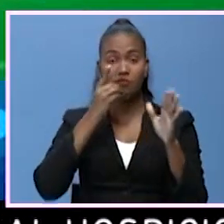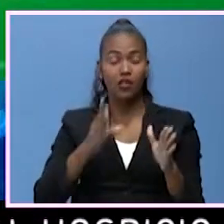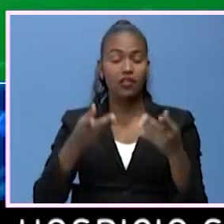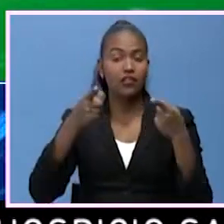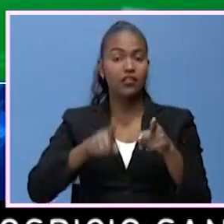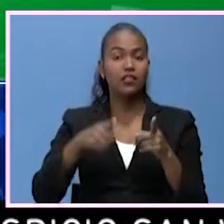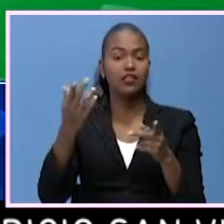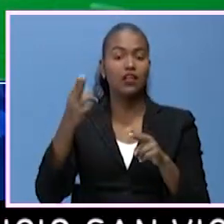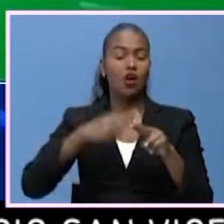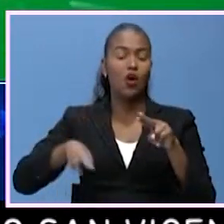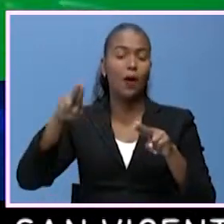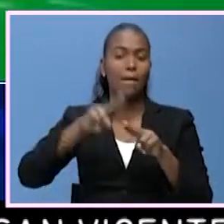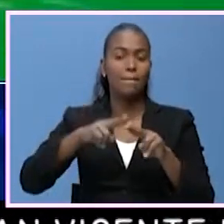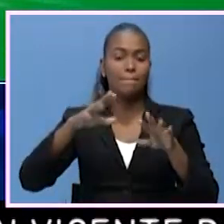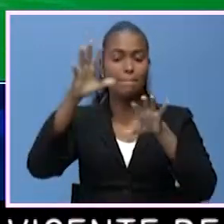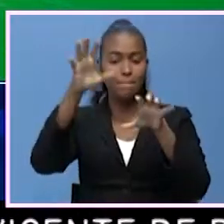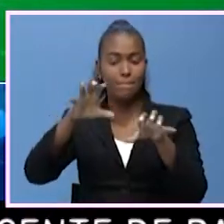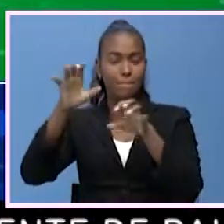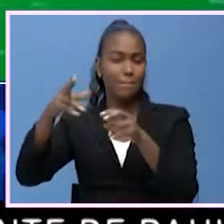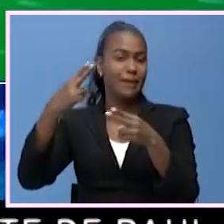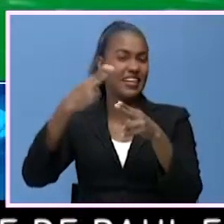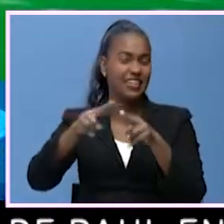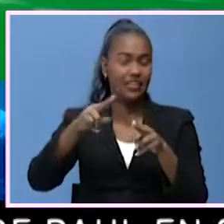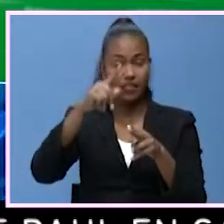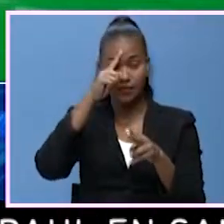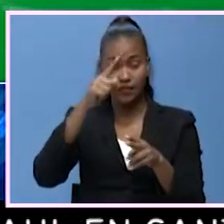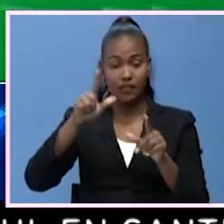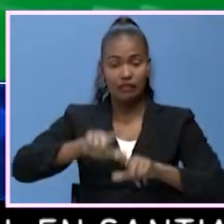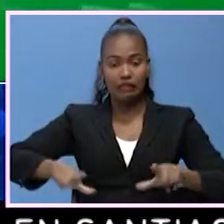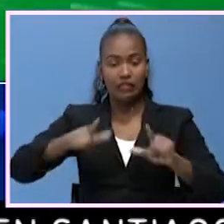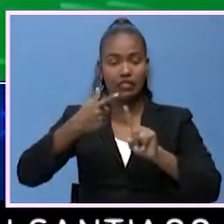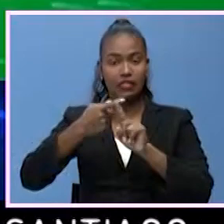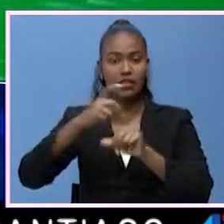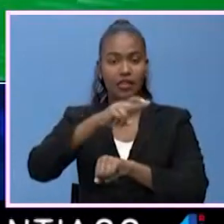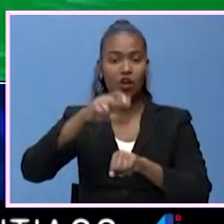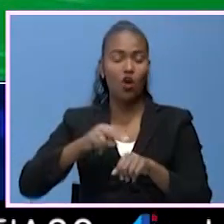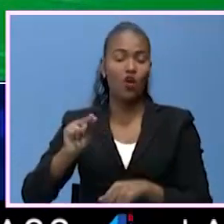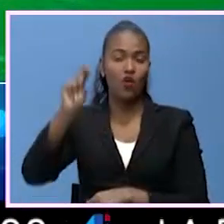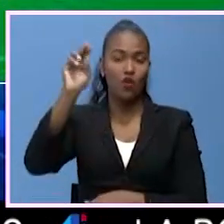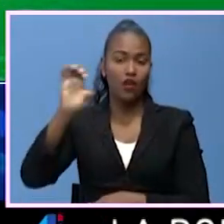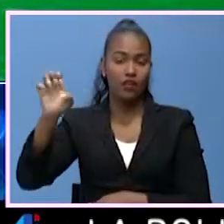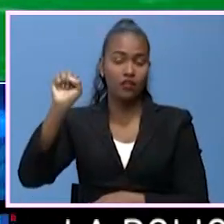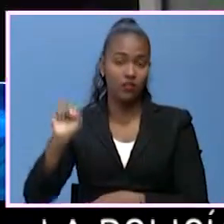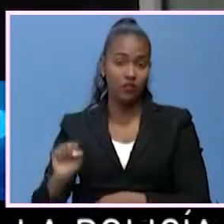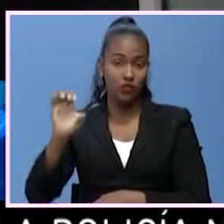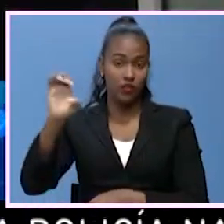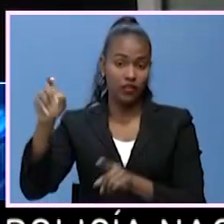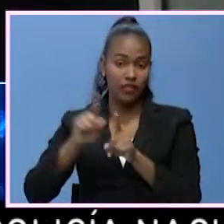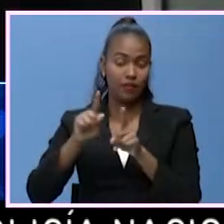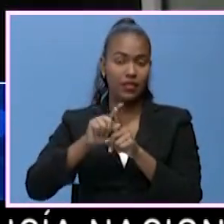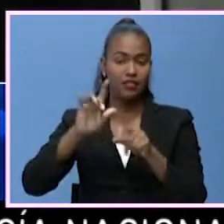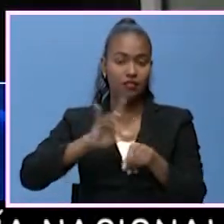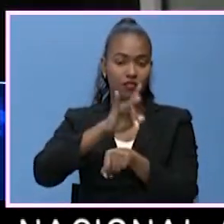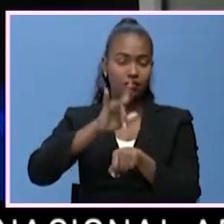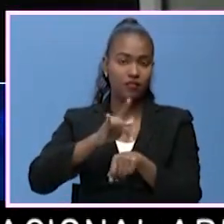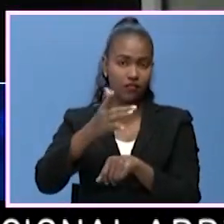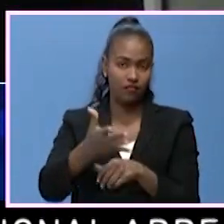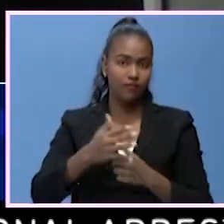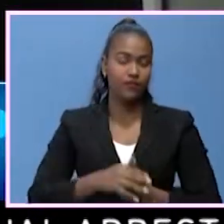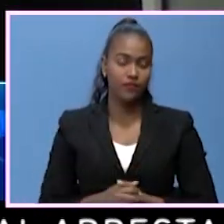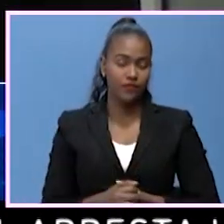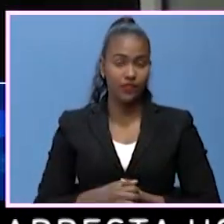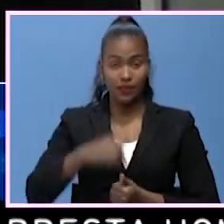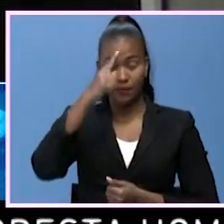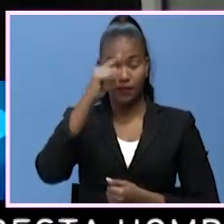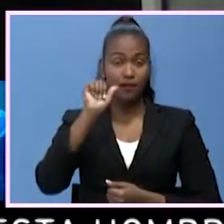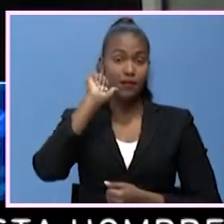dieron algunos incrementos nubosos con chubascos dispersos sobre localidades de las regiones noreste, sureste, también la cordillera central.